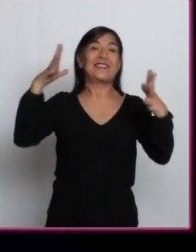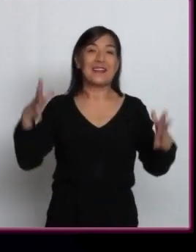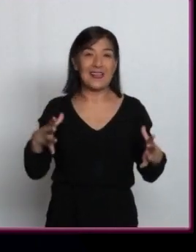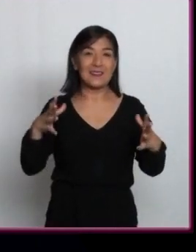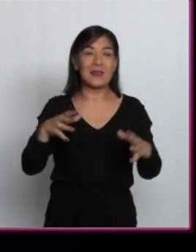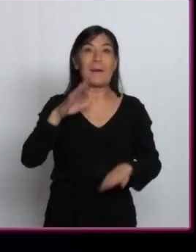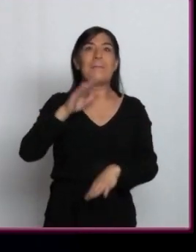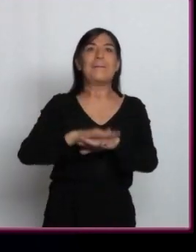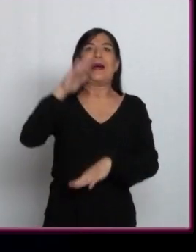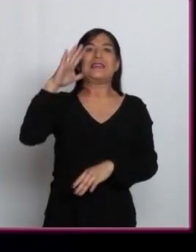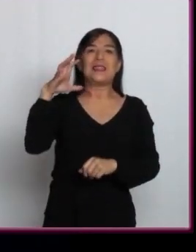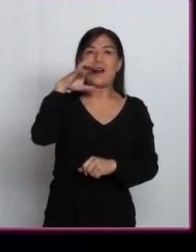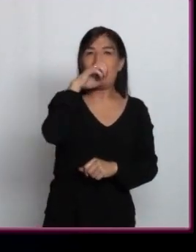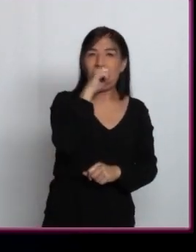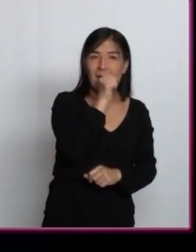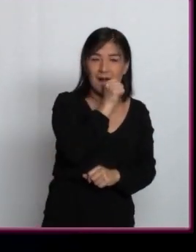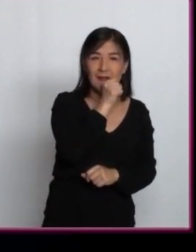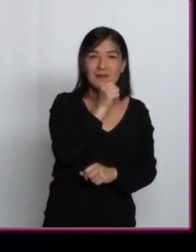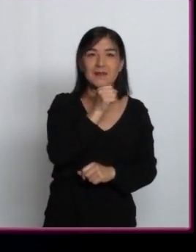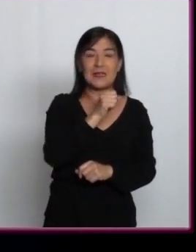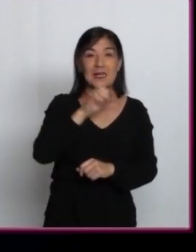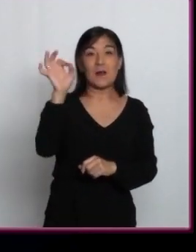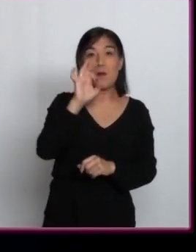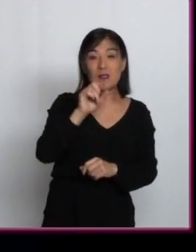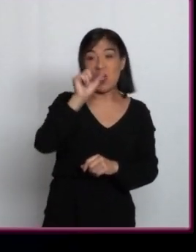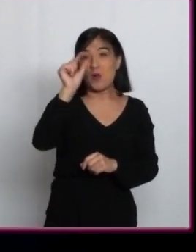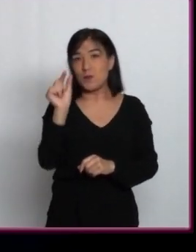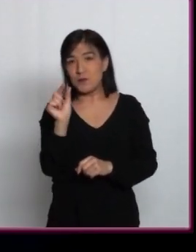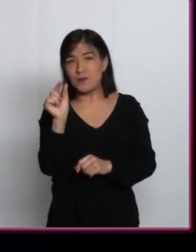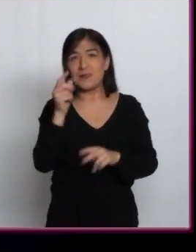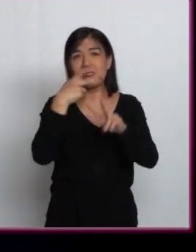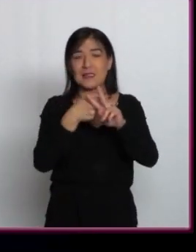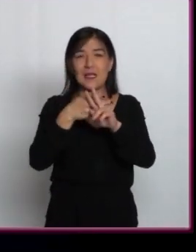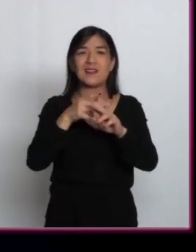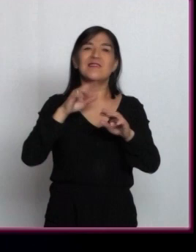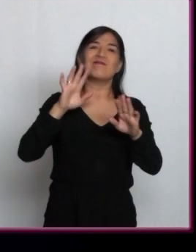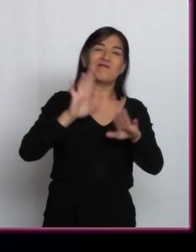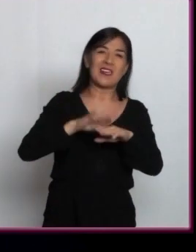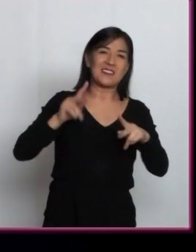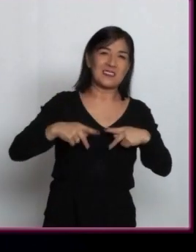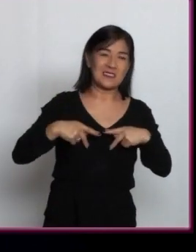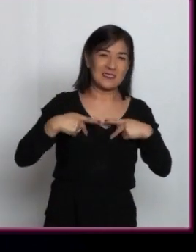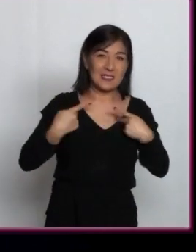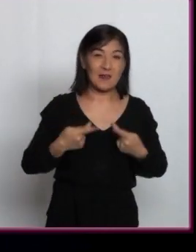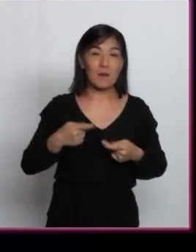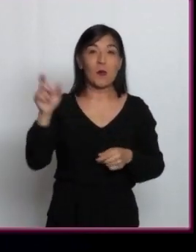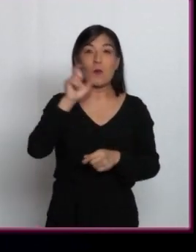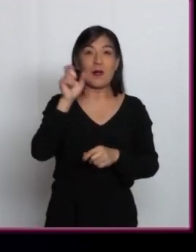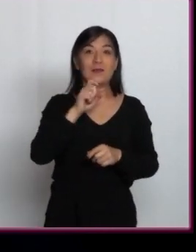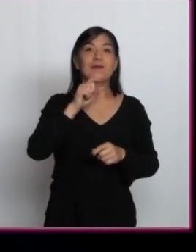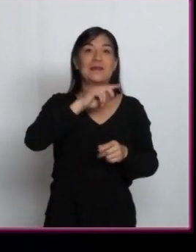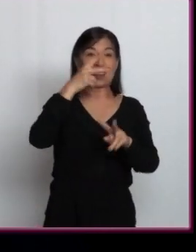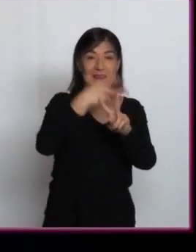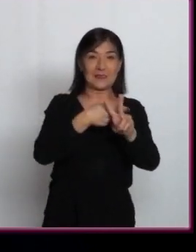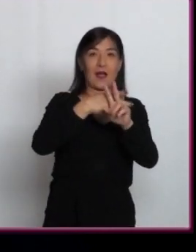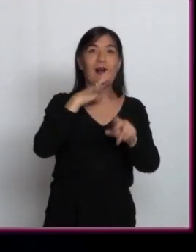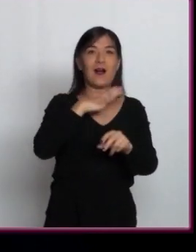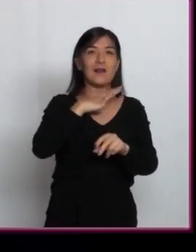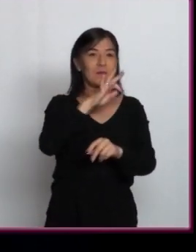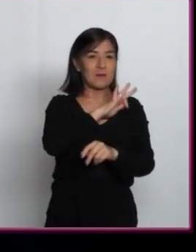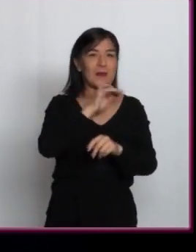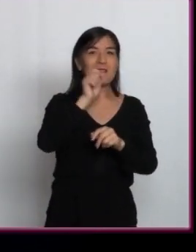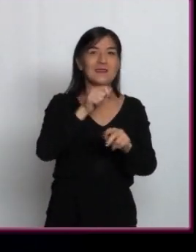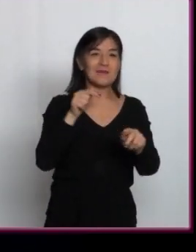más calientes, o estrellas más pequeñas, que son mucho más débiles. Las zonas habitables están más o menos cercanas a la estrella dependiendo